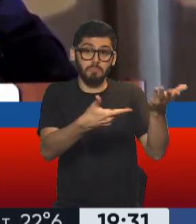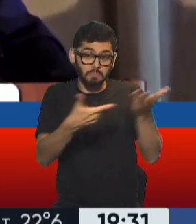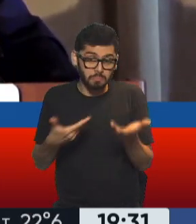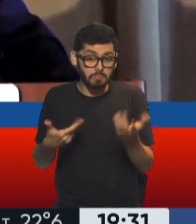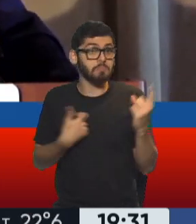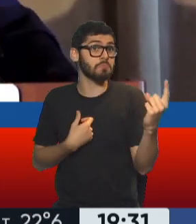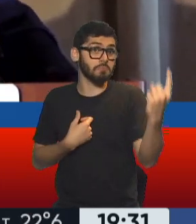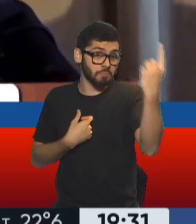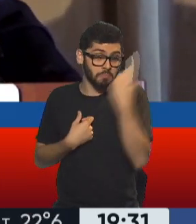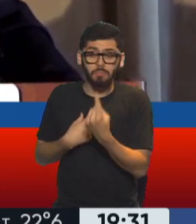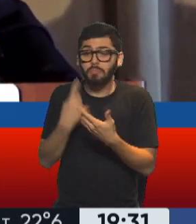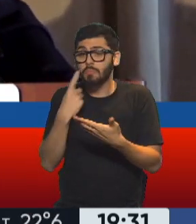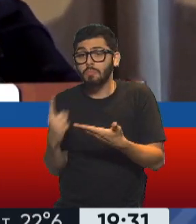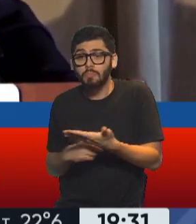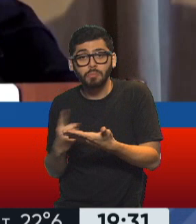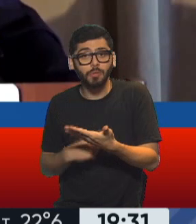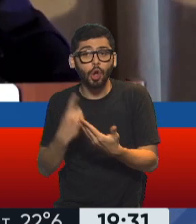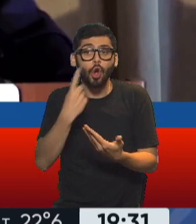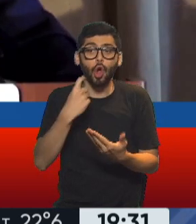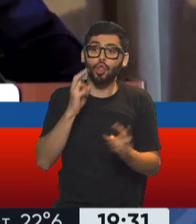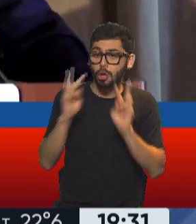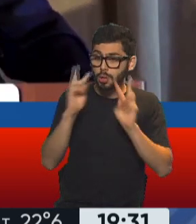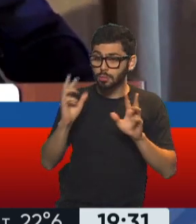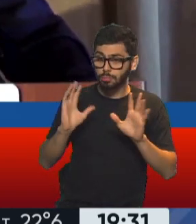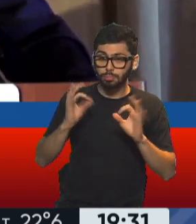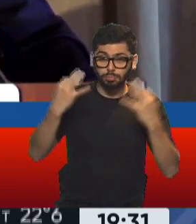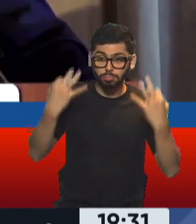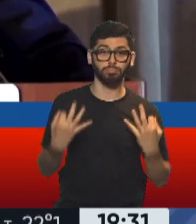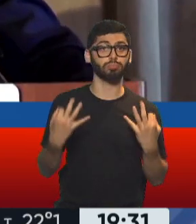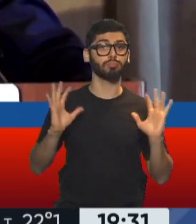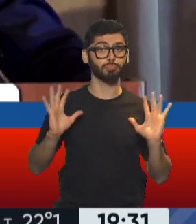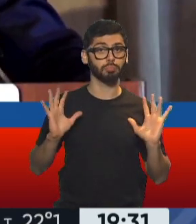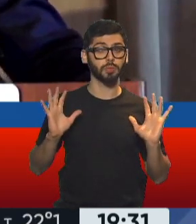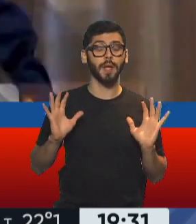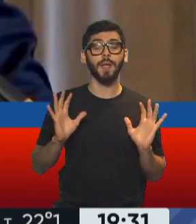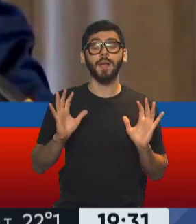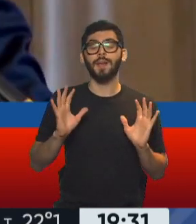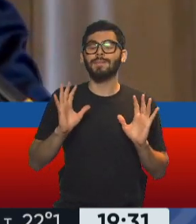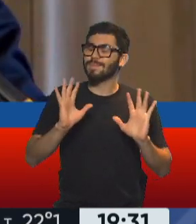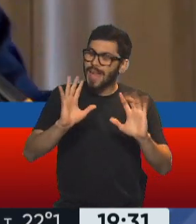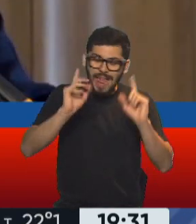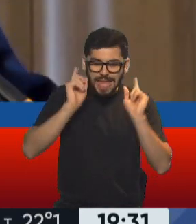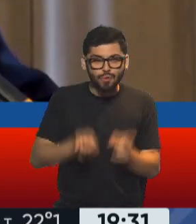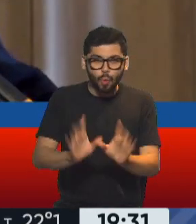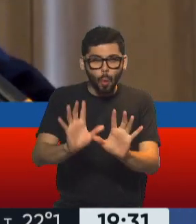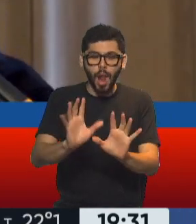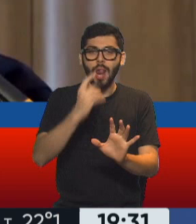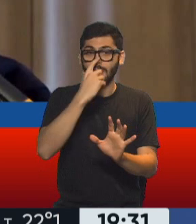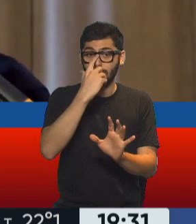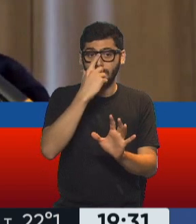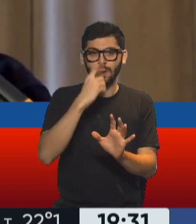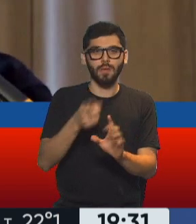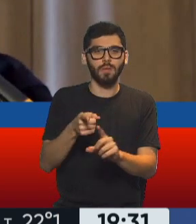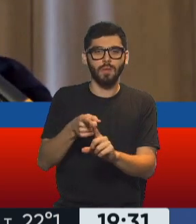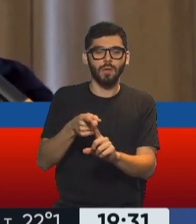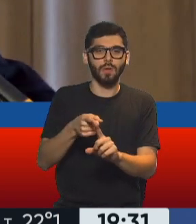vinieran a verificar la transparencia del acto eleccionario. De cualquier manera, no hay